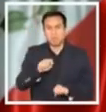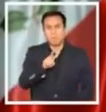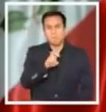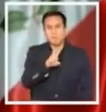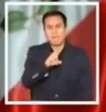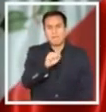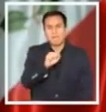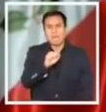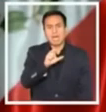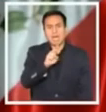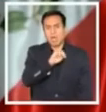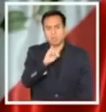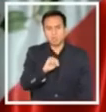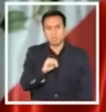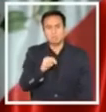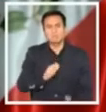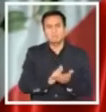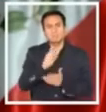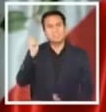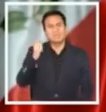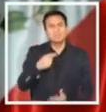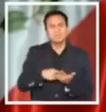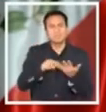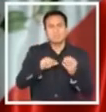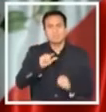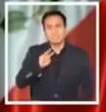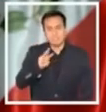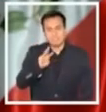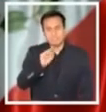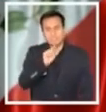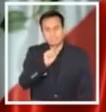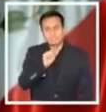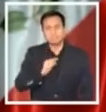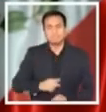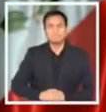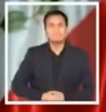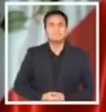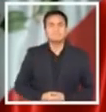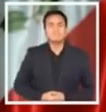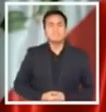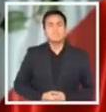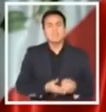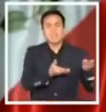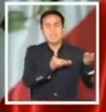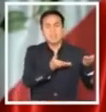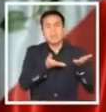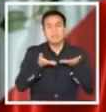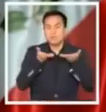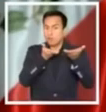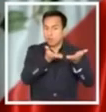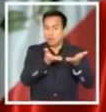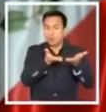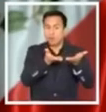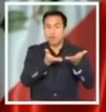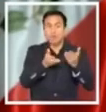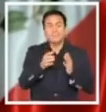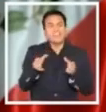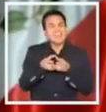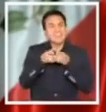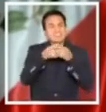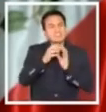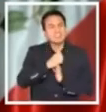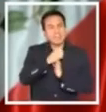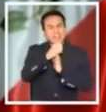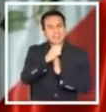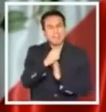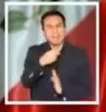Veracruz, de principios de septiembre de 1973, envió una delegación liderada